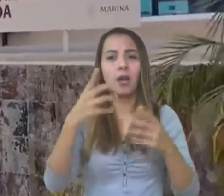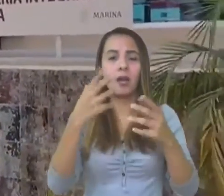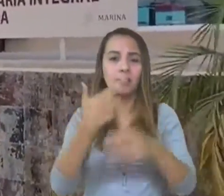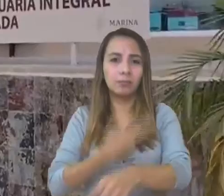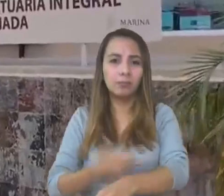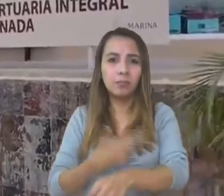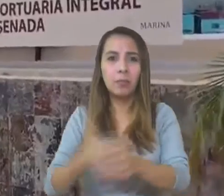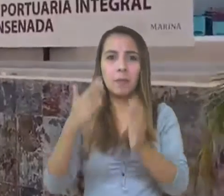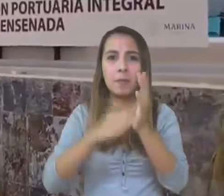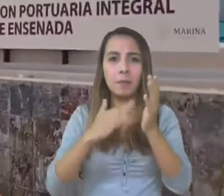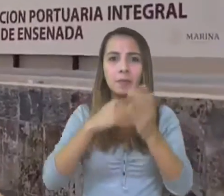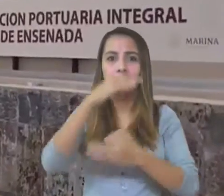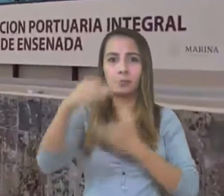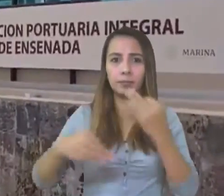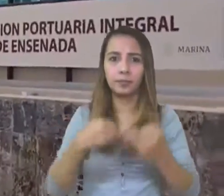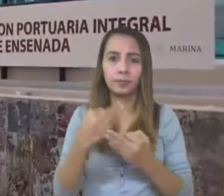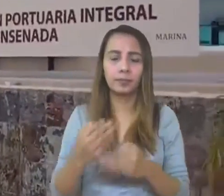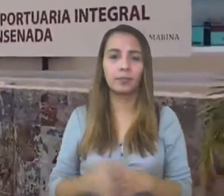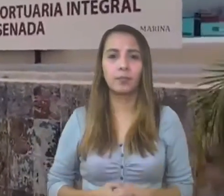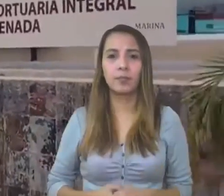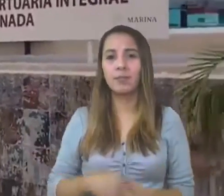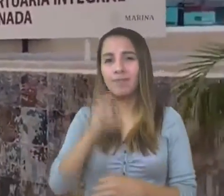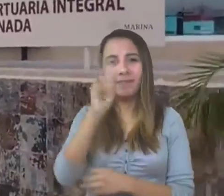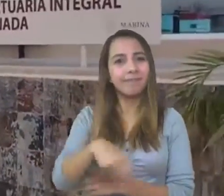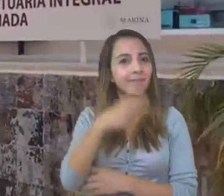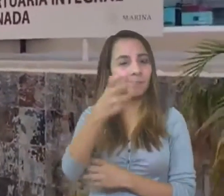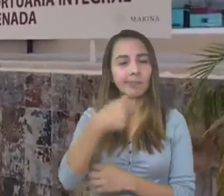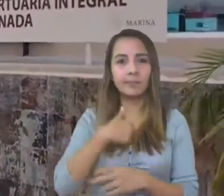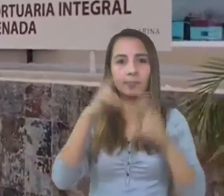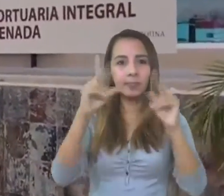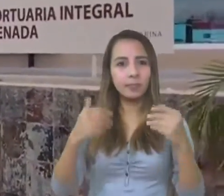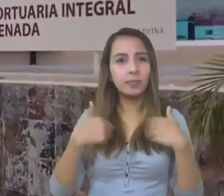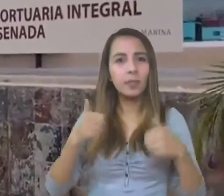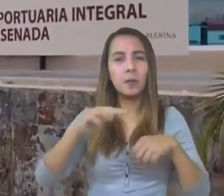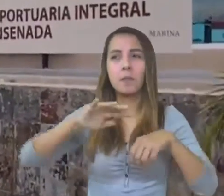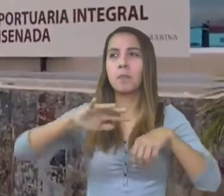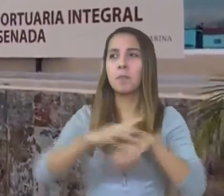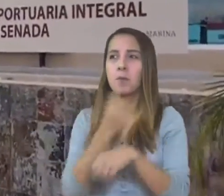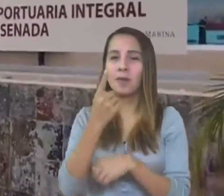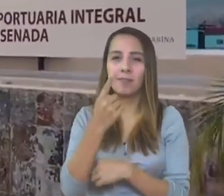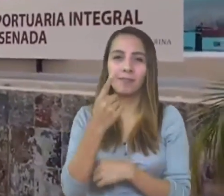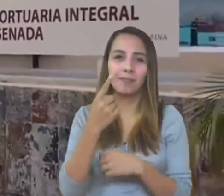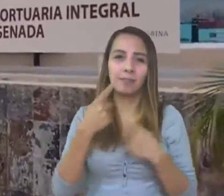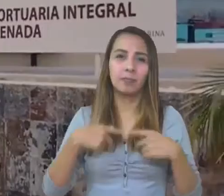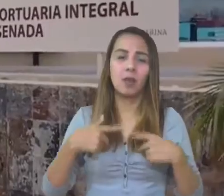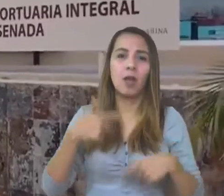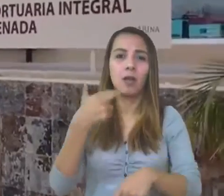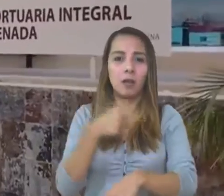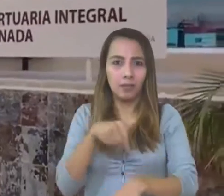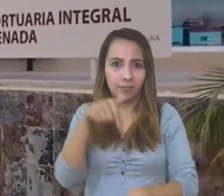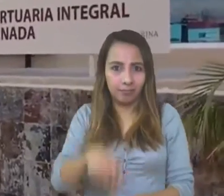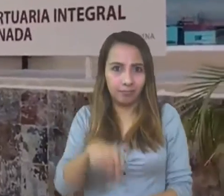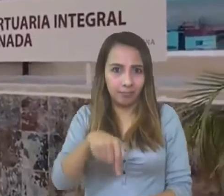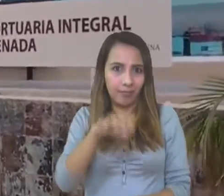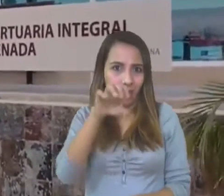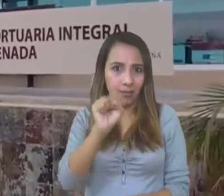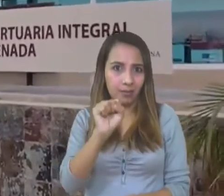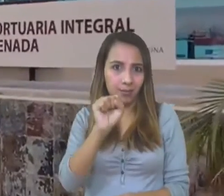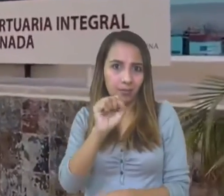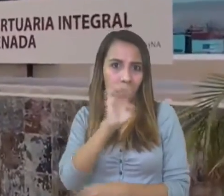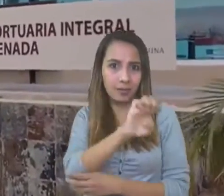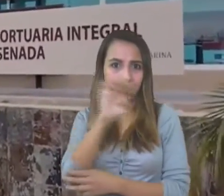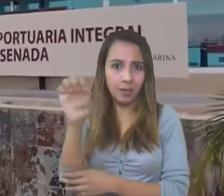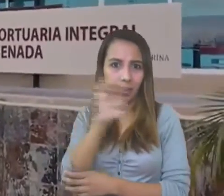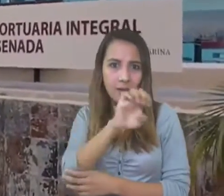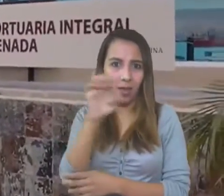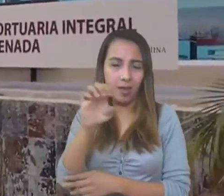es la parte en la que yo no entiendo la burocracia y los procedimientos. Estamos en Ensenada, un puerto. Sabemos que Tijuana